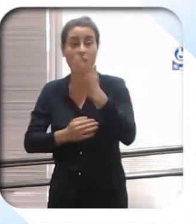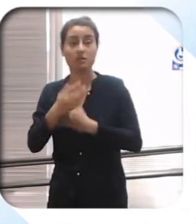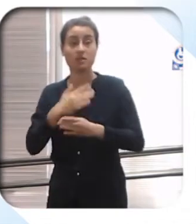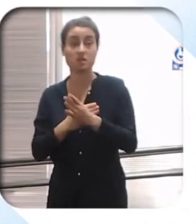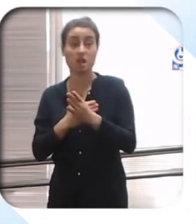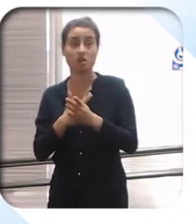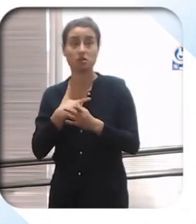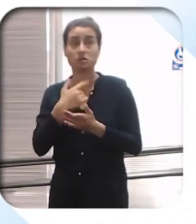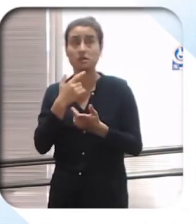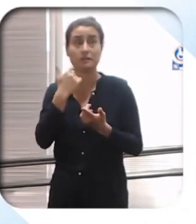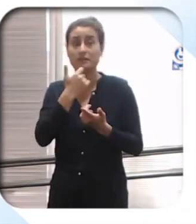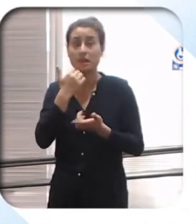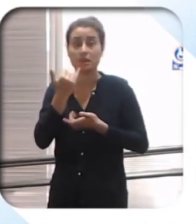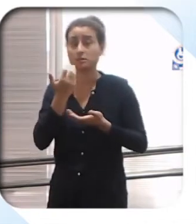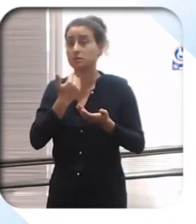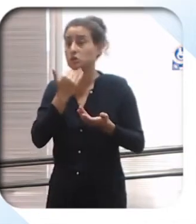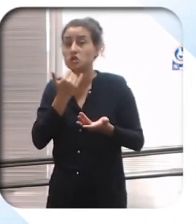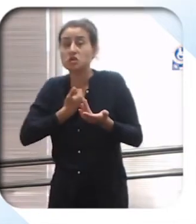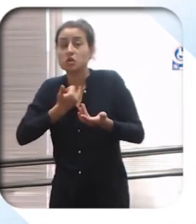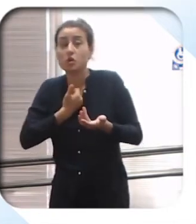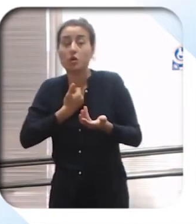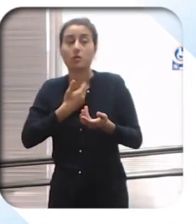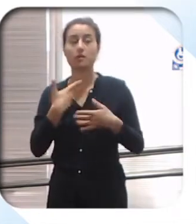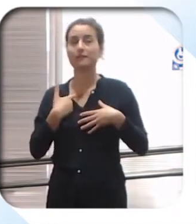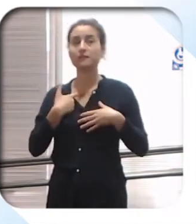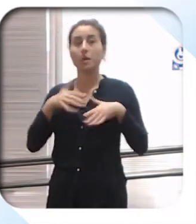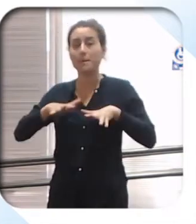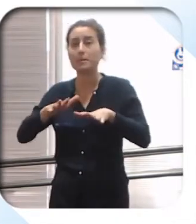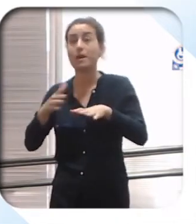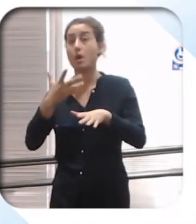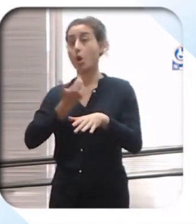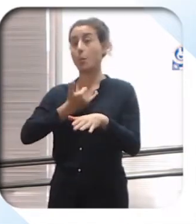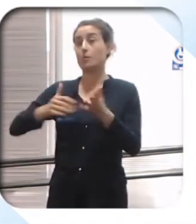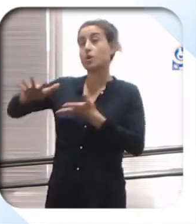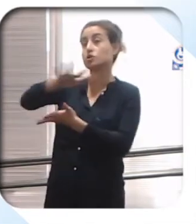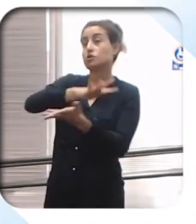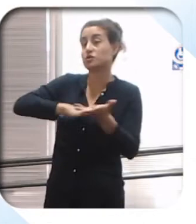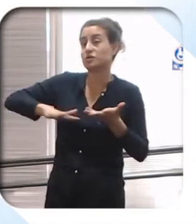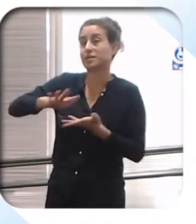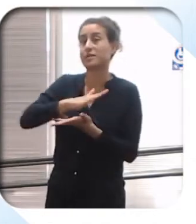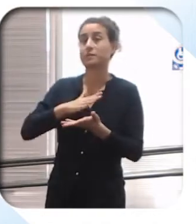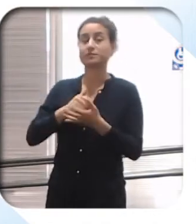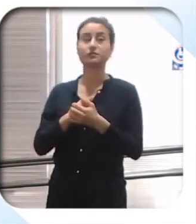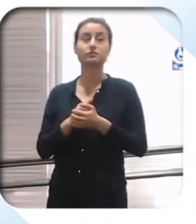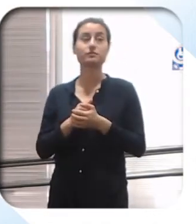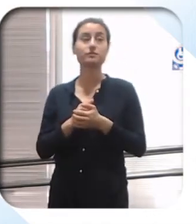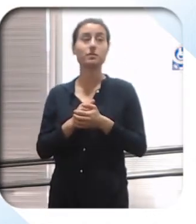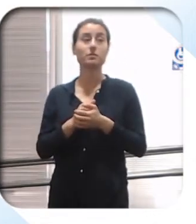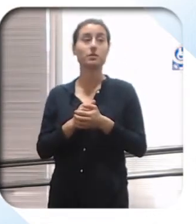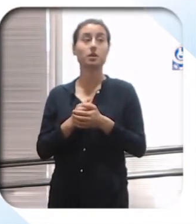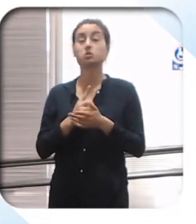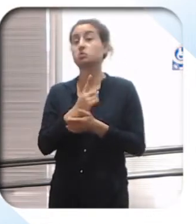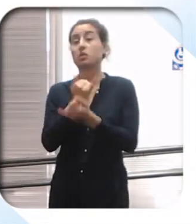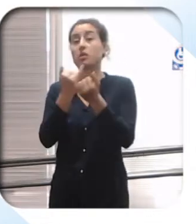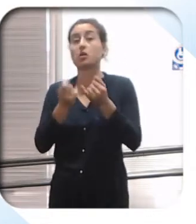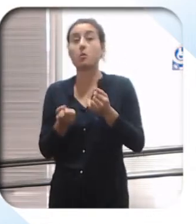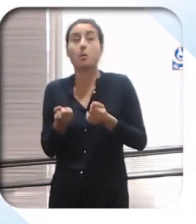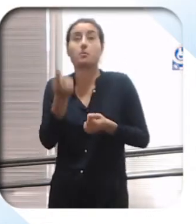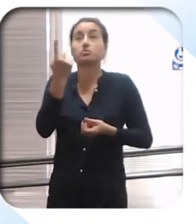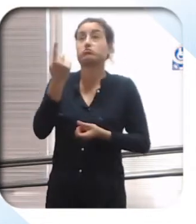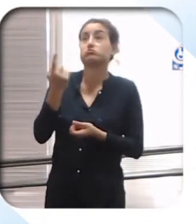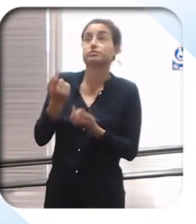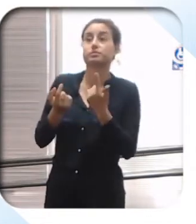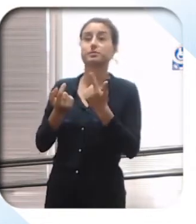más estamos en carencia para prepararnos como sociedad para que nos toque al azar, porque esto es al